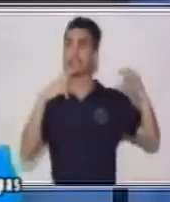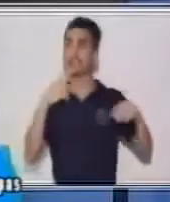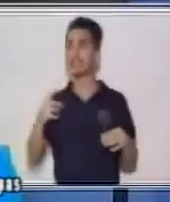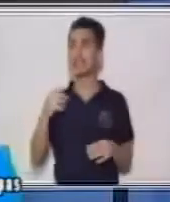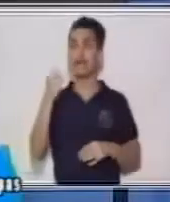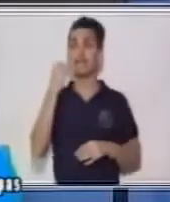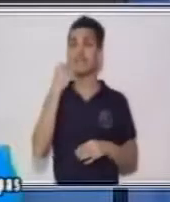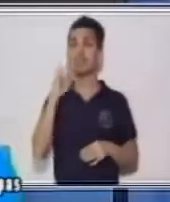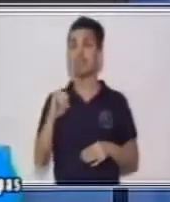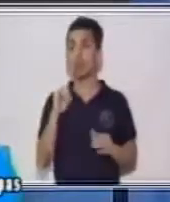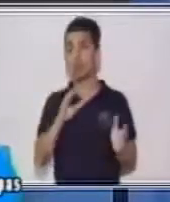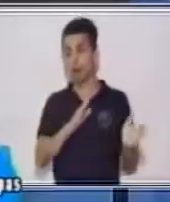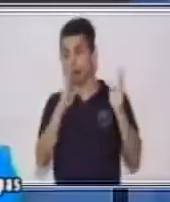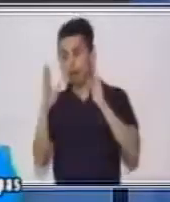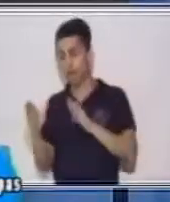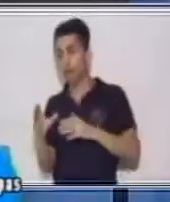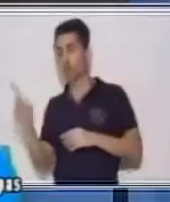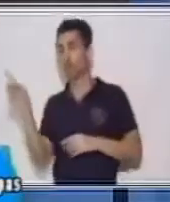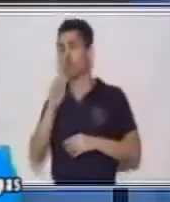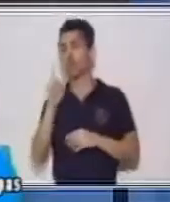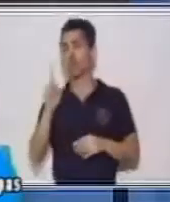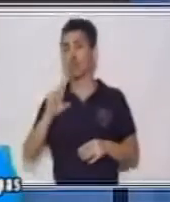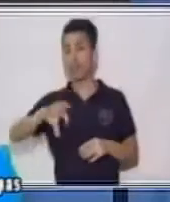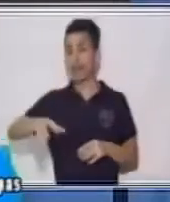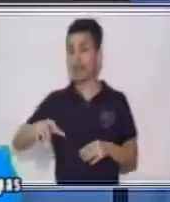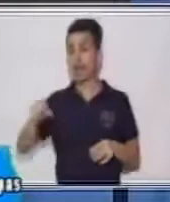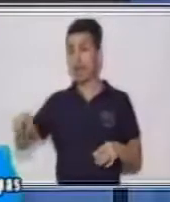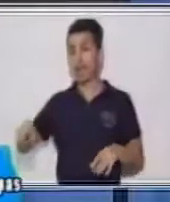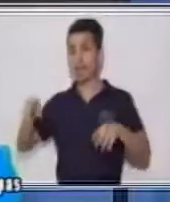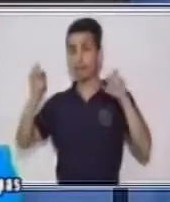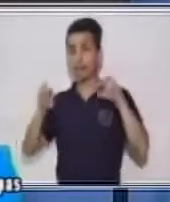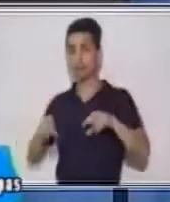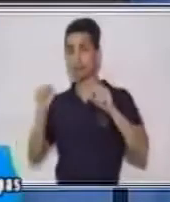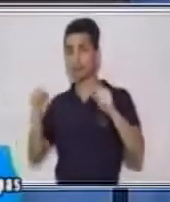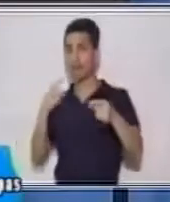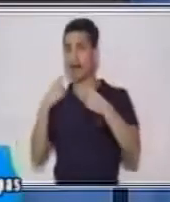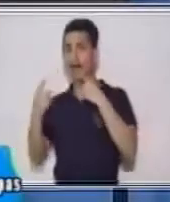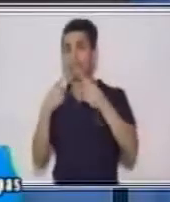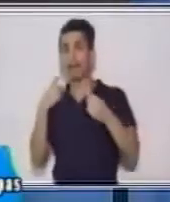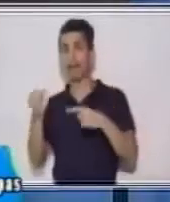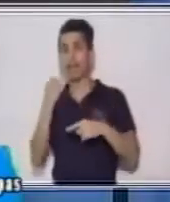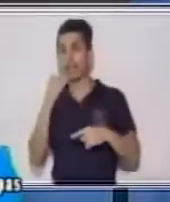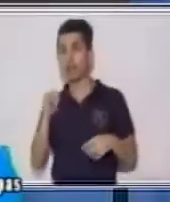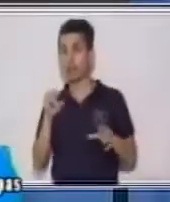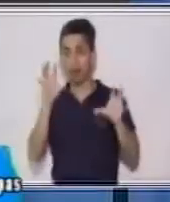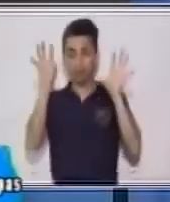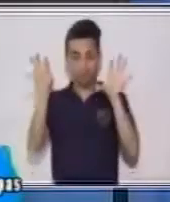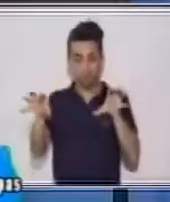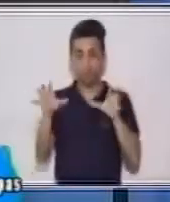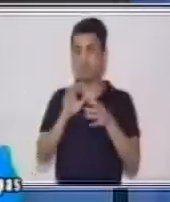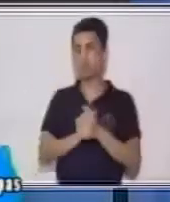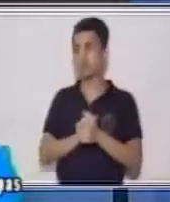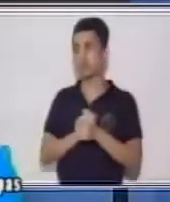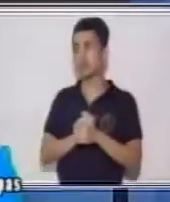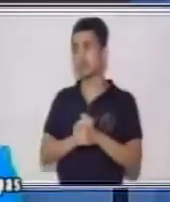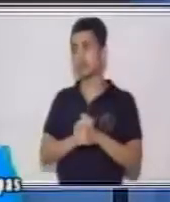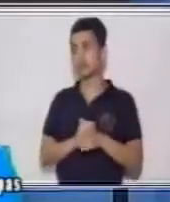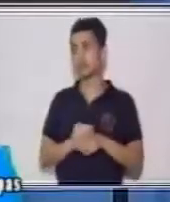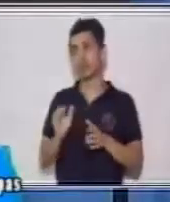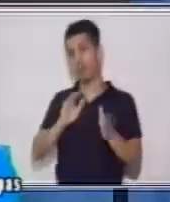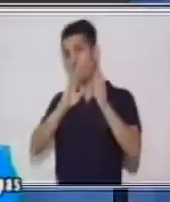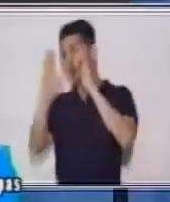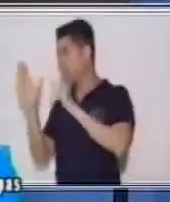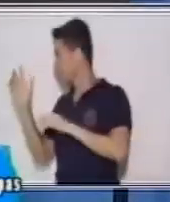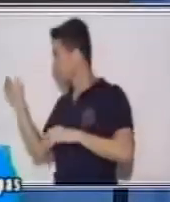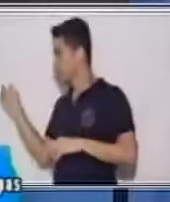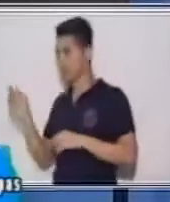acá y dónde está ubicado, qué región lo están hablando. Y nos vamos a esta